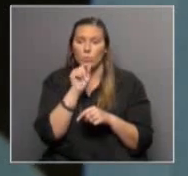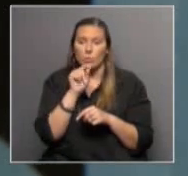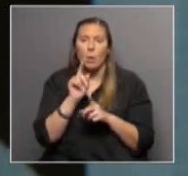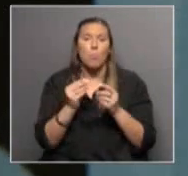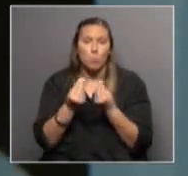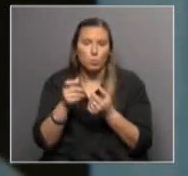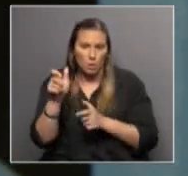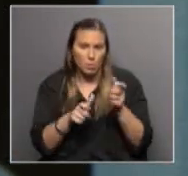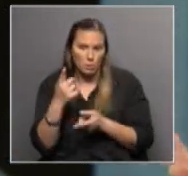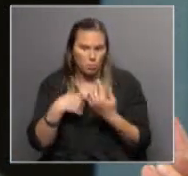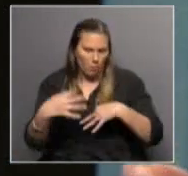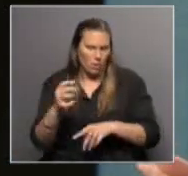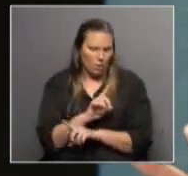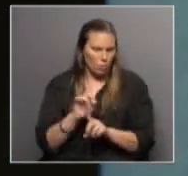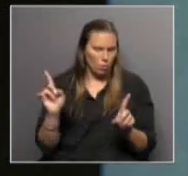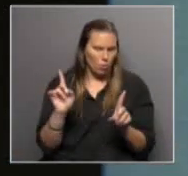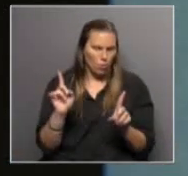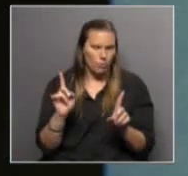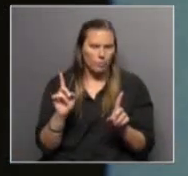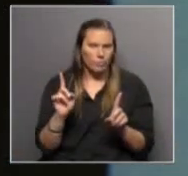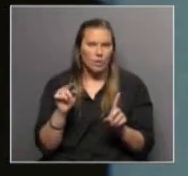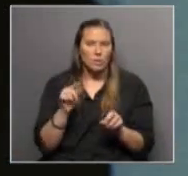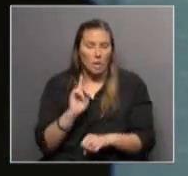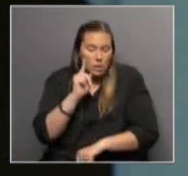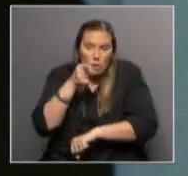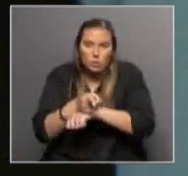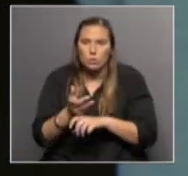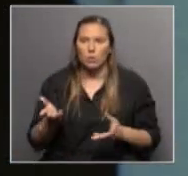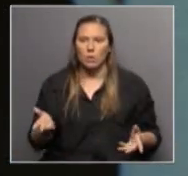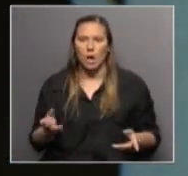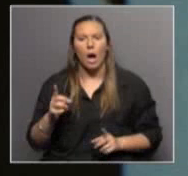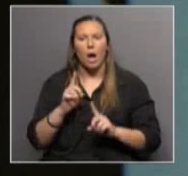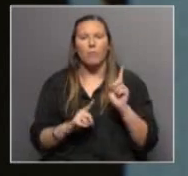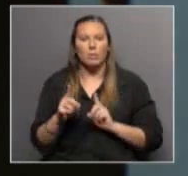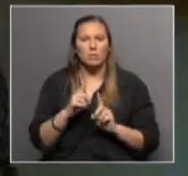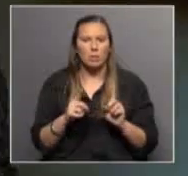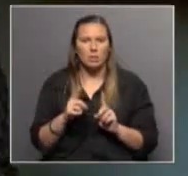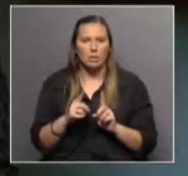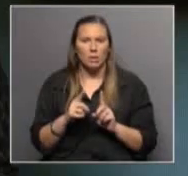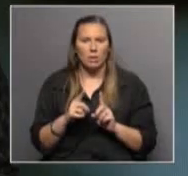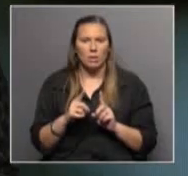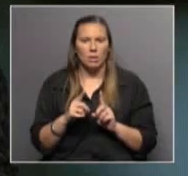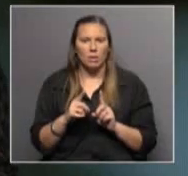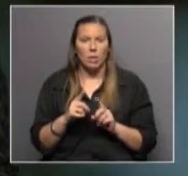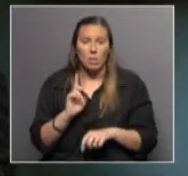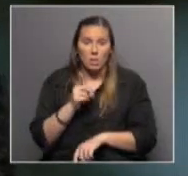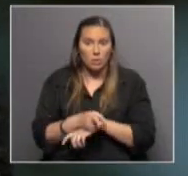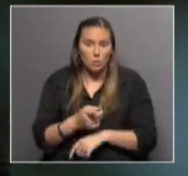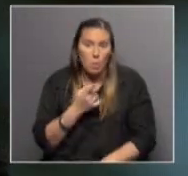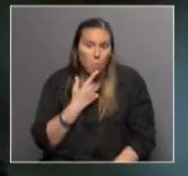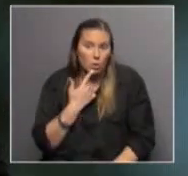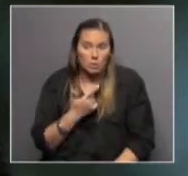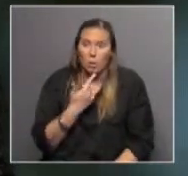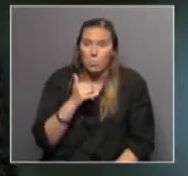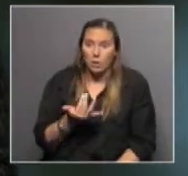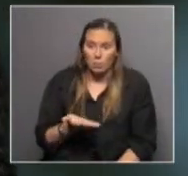mucha gente pero en realidad no usan tanta gente que se toman decisiones a veces ahí si no decisiones políticas por ejemplo